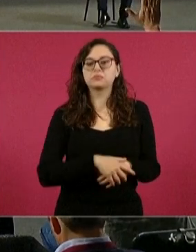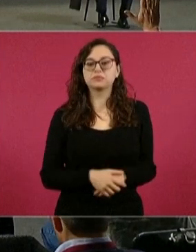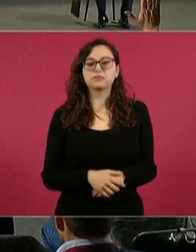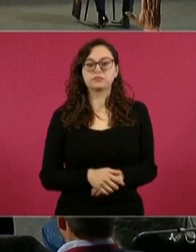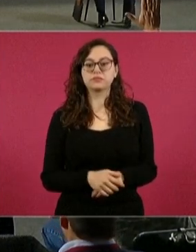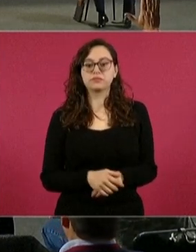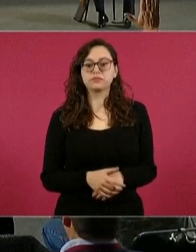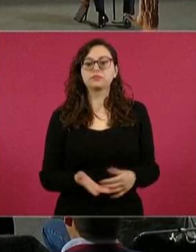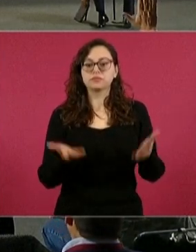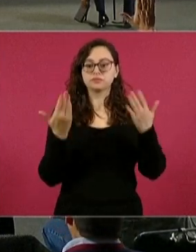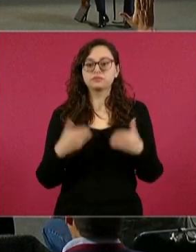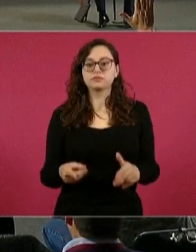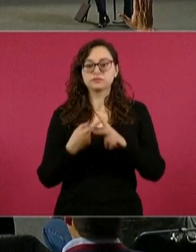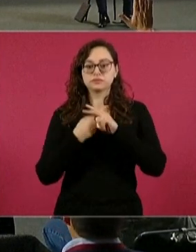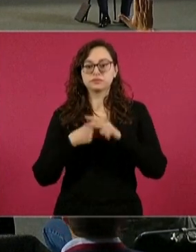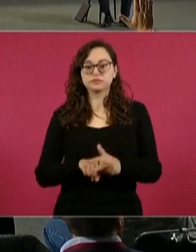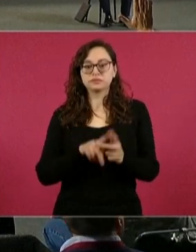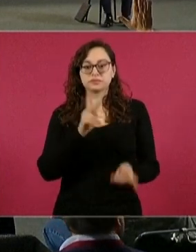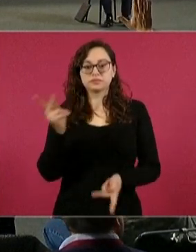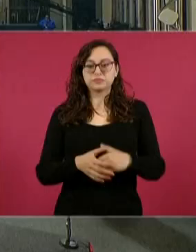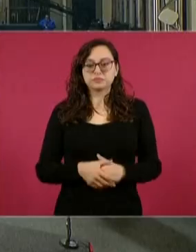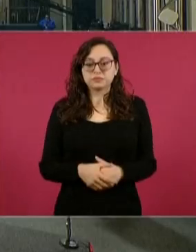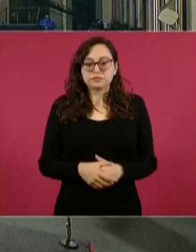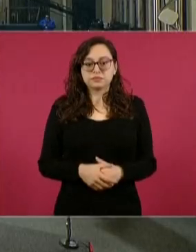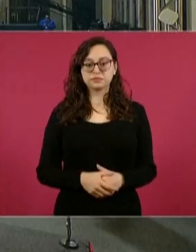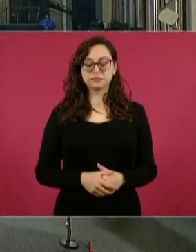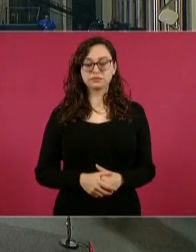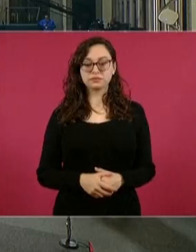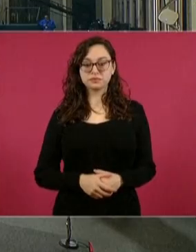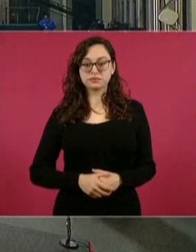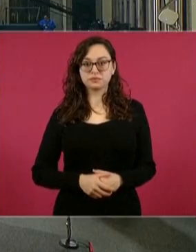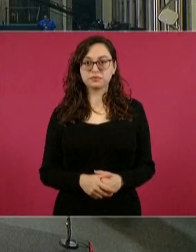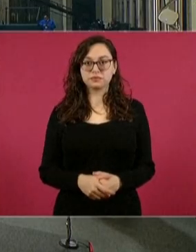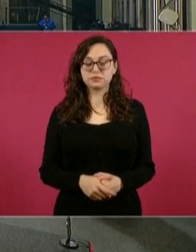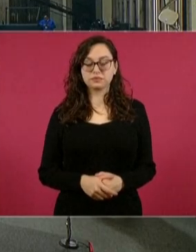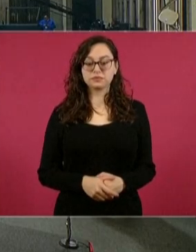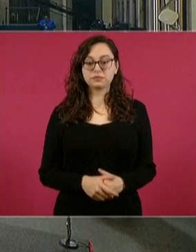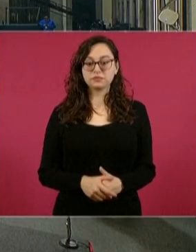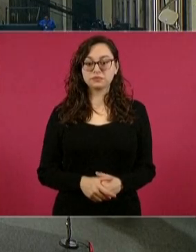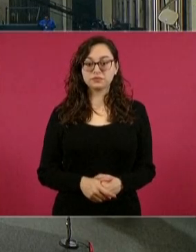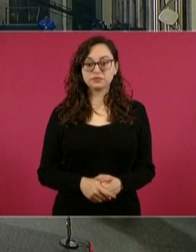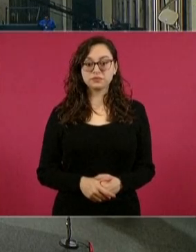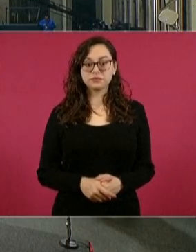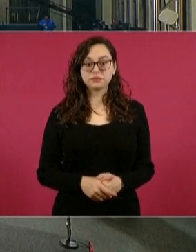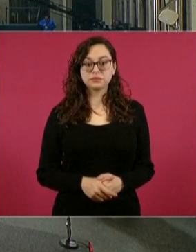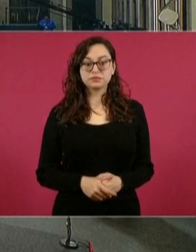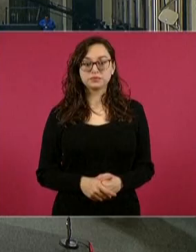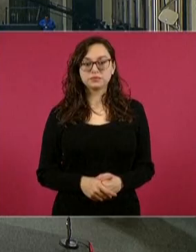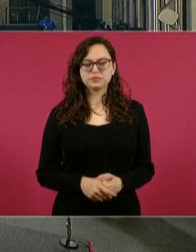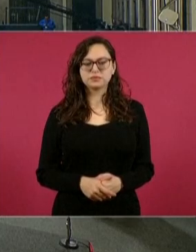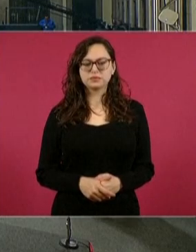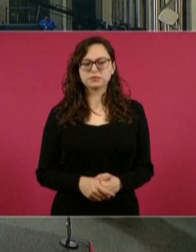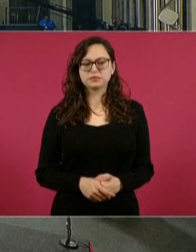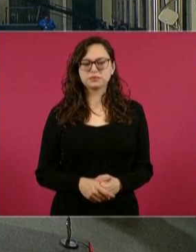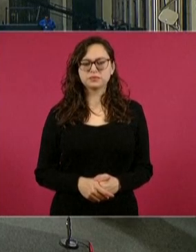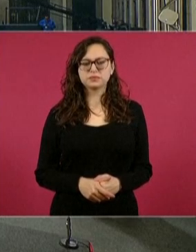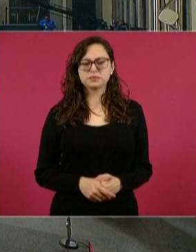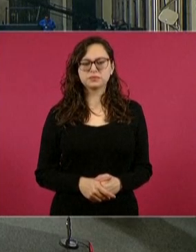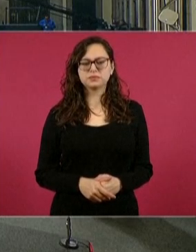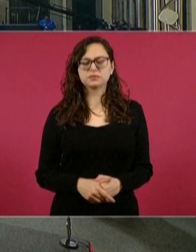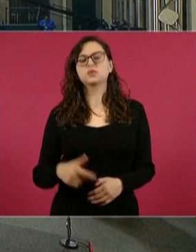vamos a comenzar con las preguntas protesta de México por las críticas de Estados Unidos y Canadá a un proyecto de reforma